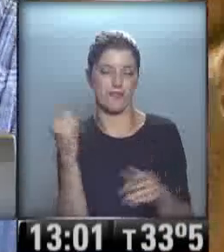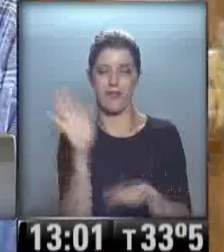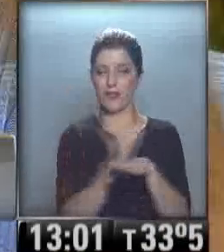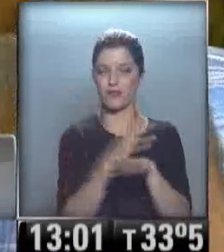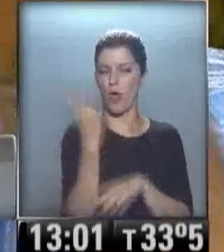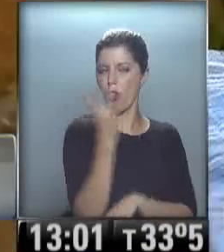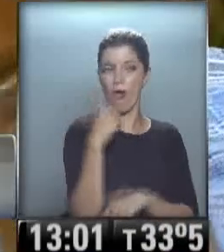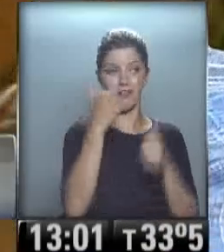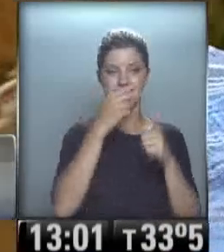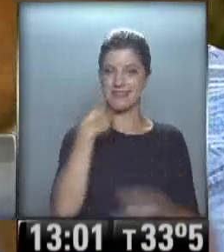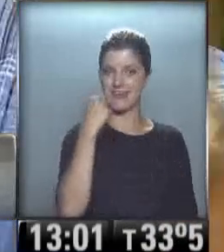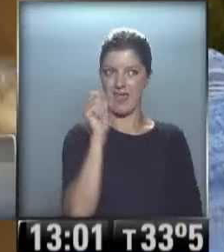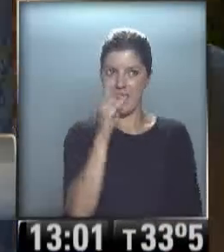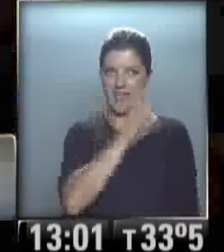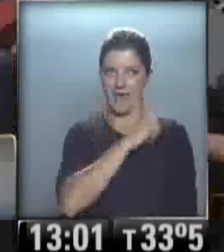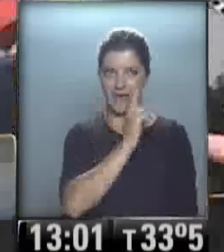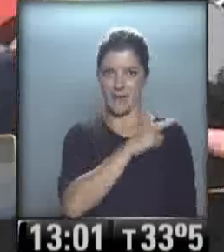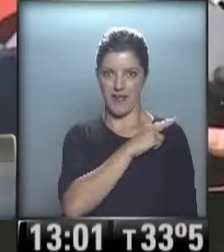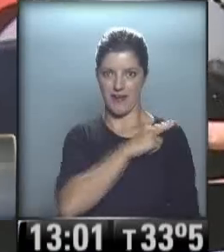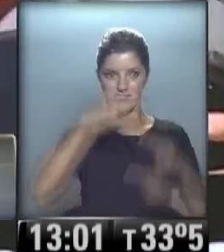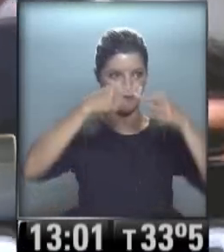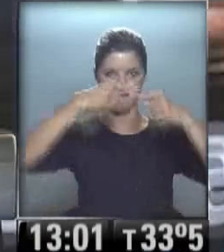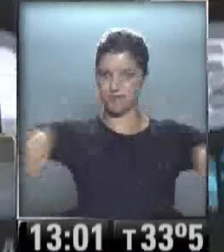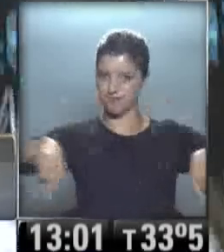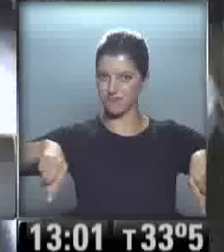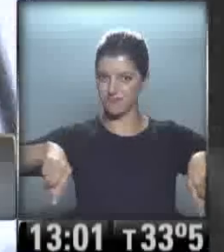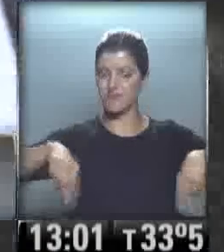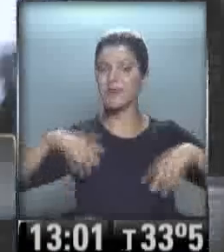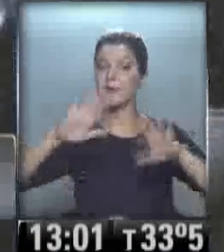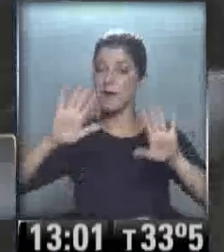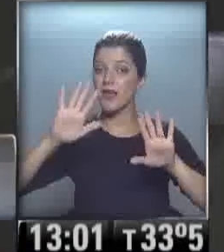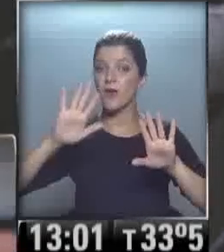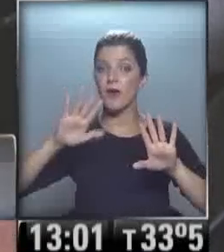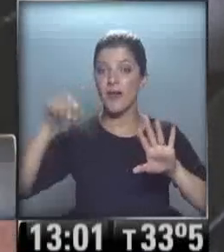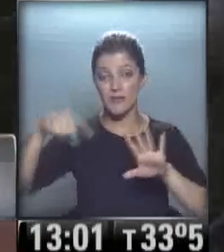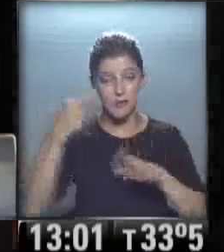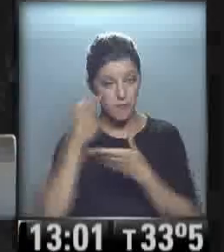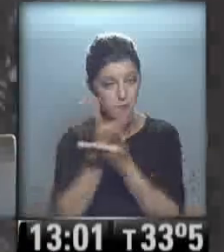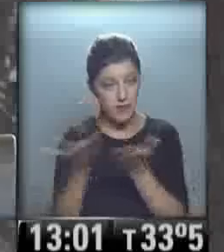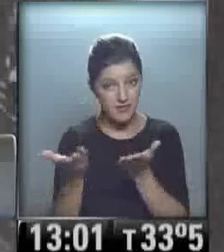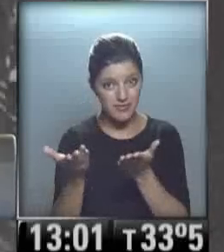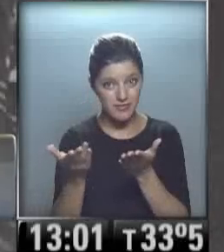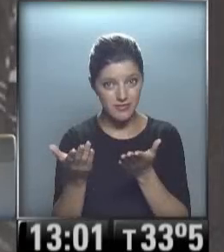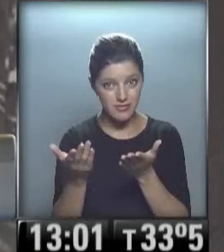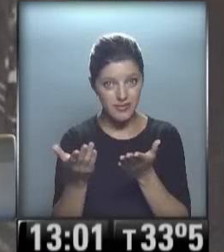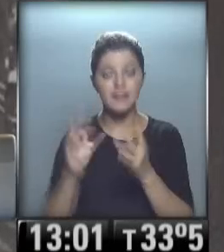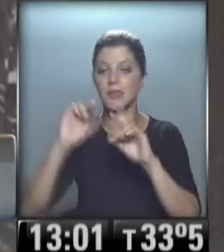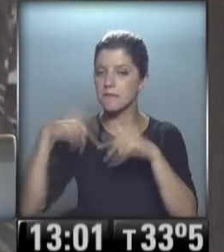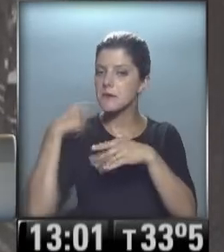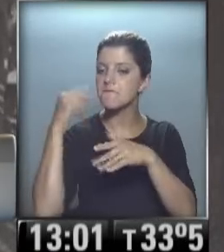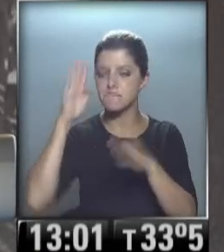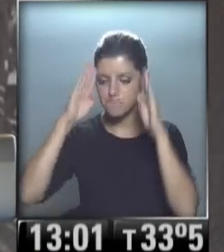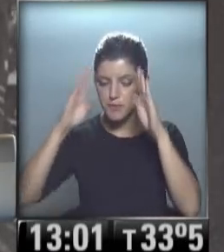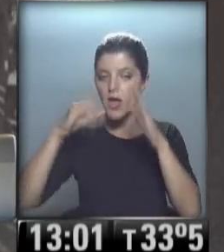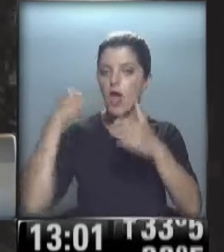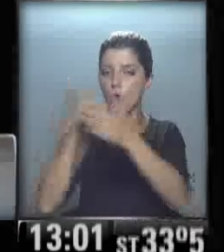generales que expresan Exactamente lo contrario no solo representa eso no solo representa por lo tanto la lucha contra la